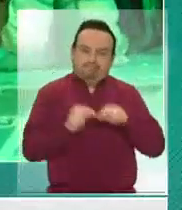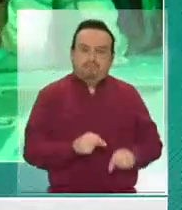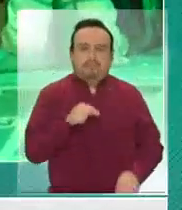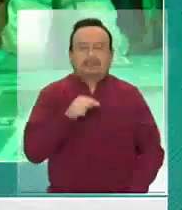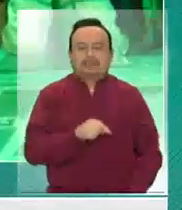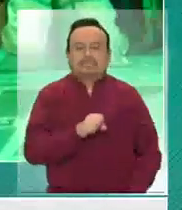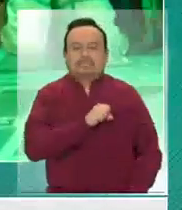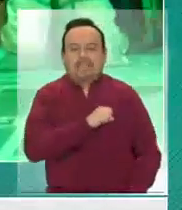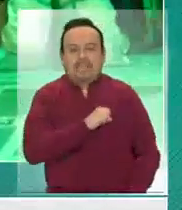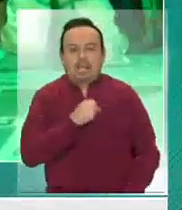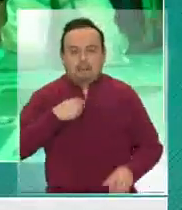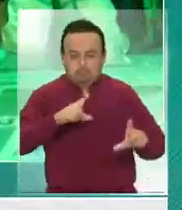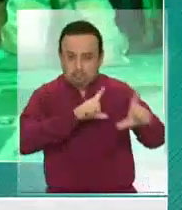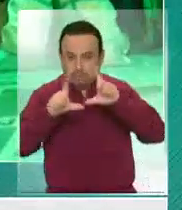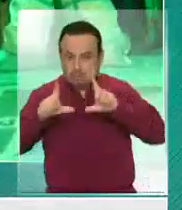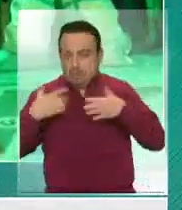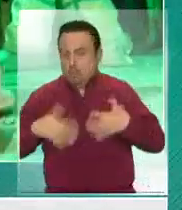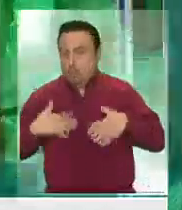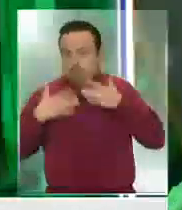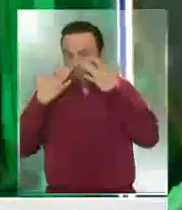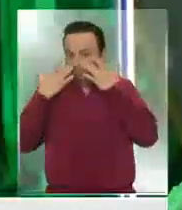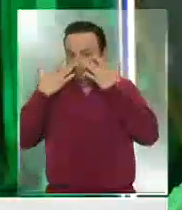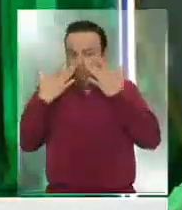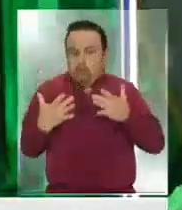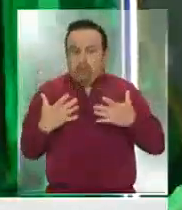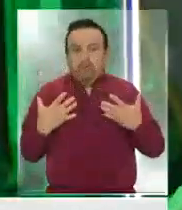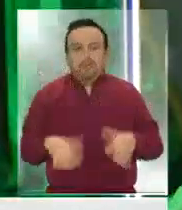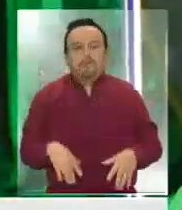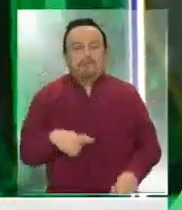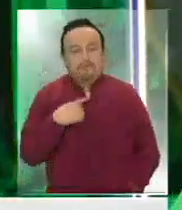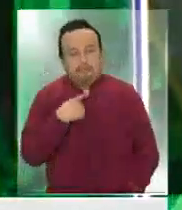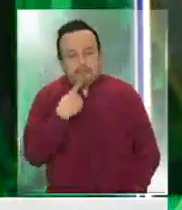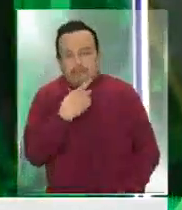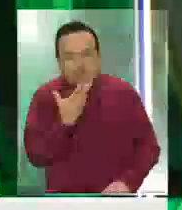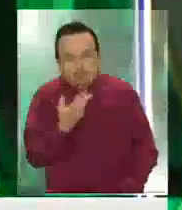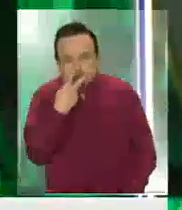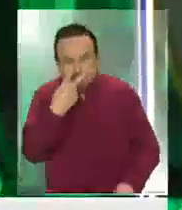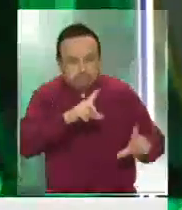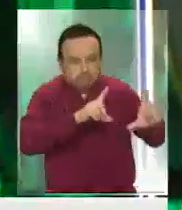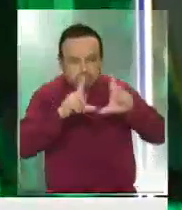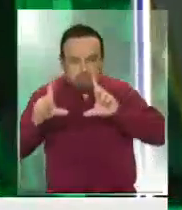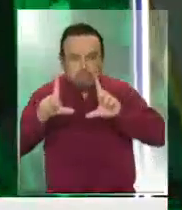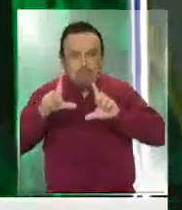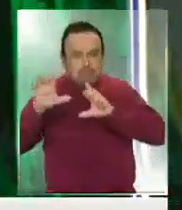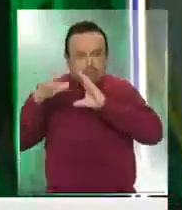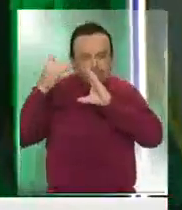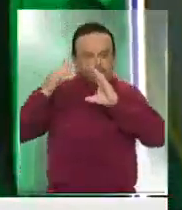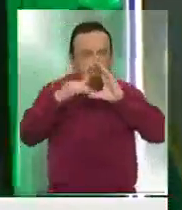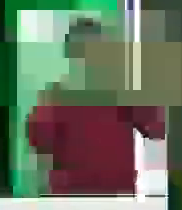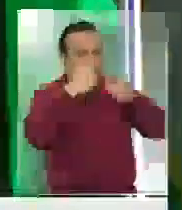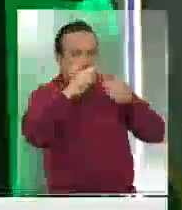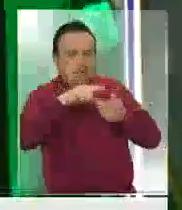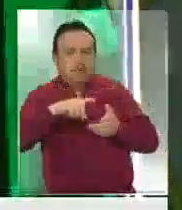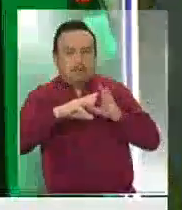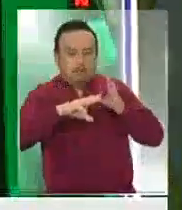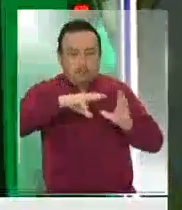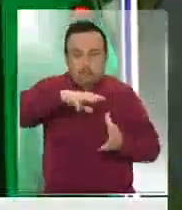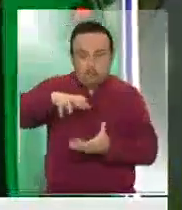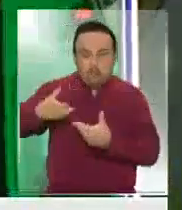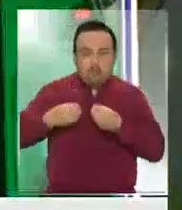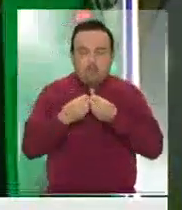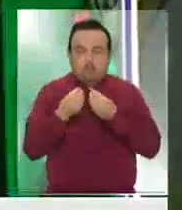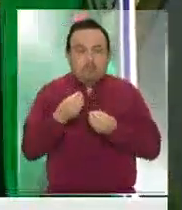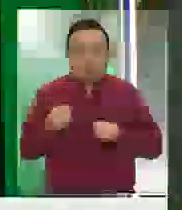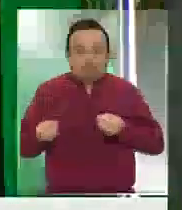vemos en imágenes es bastante impresionante, pero dice relación, como se ha visto en todas las imágenes que nos han llegado desde distintas partes del mundo con alto nivel